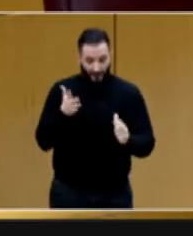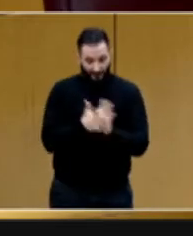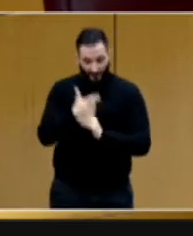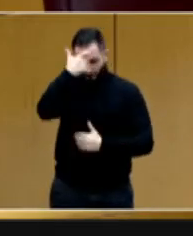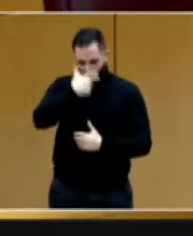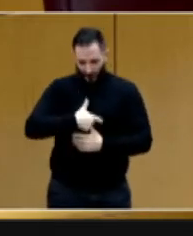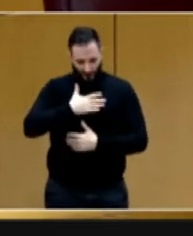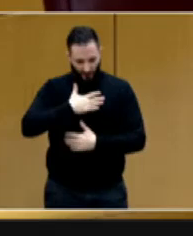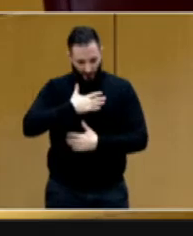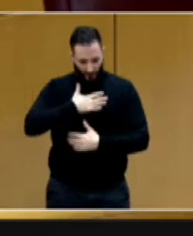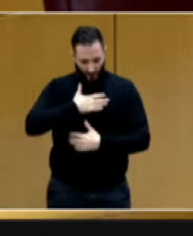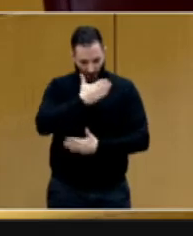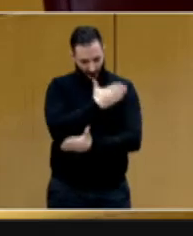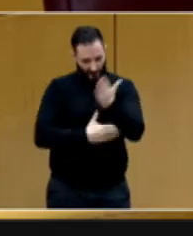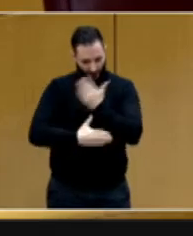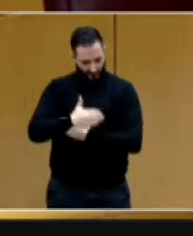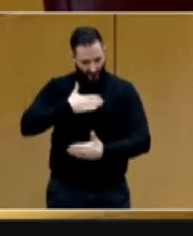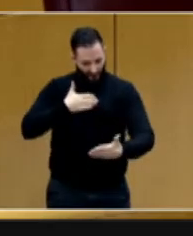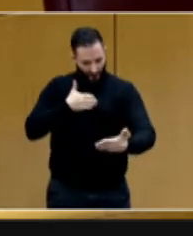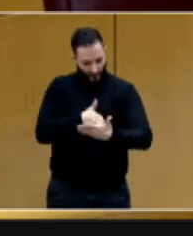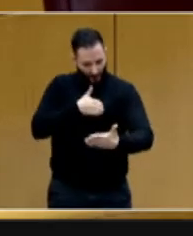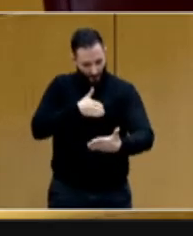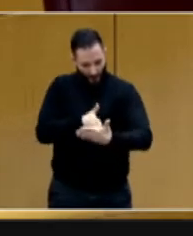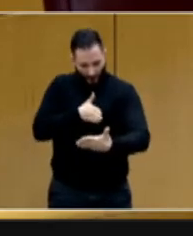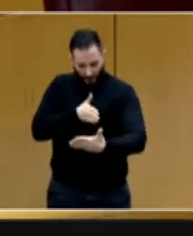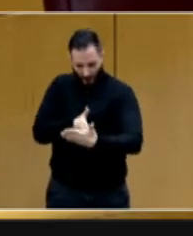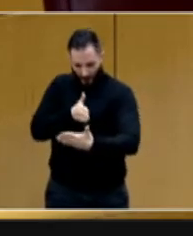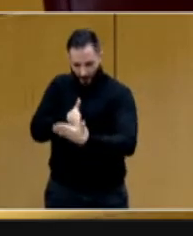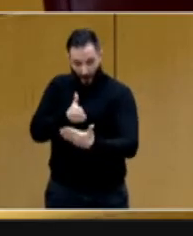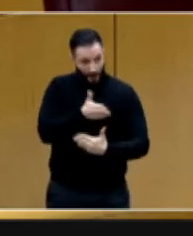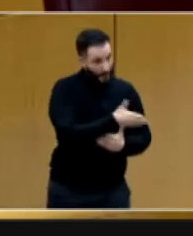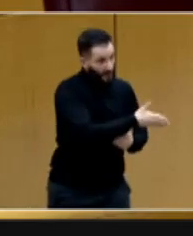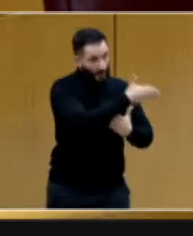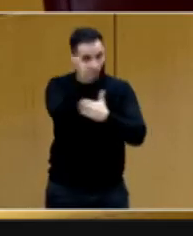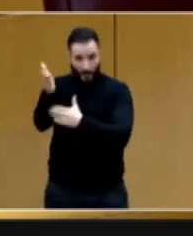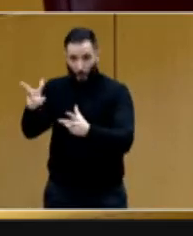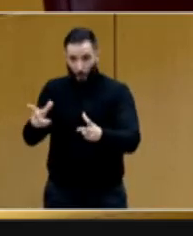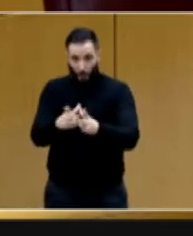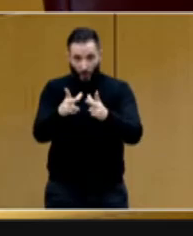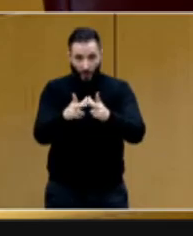por razón de discapacidad que los que tiene todo ser humano